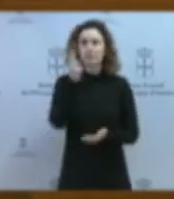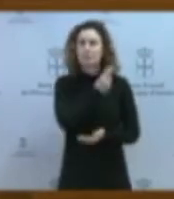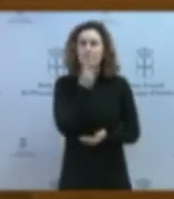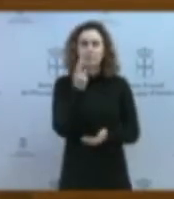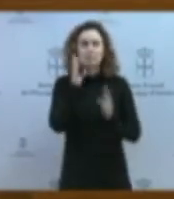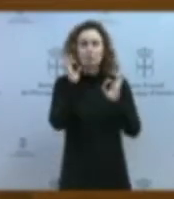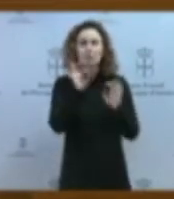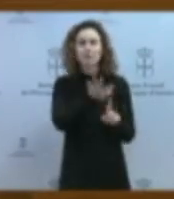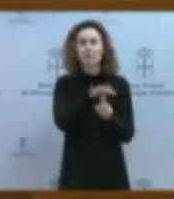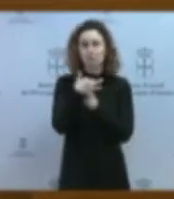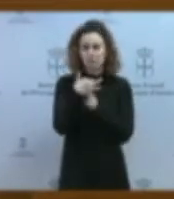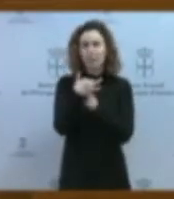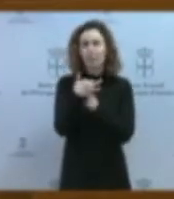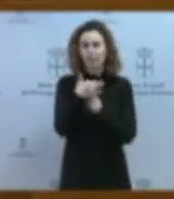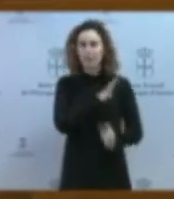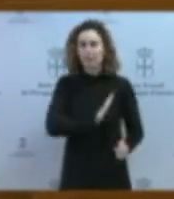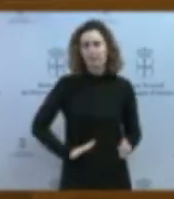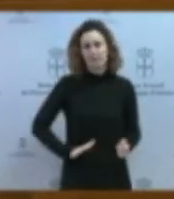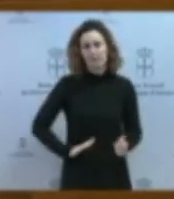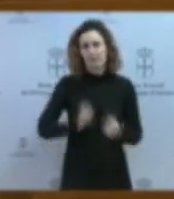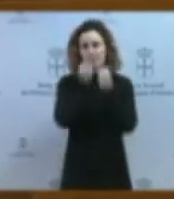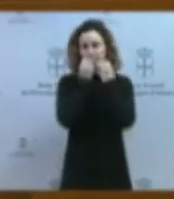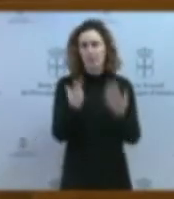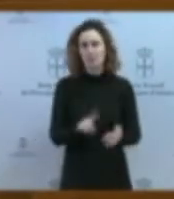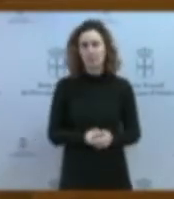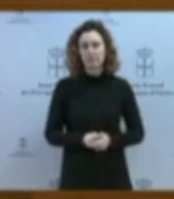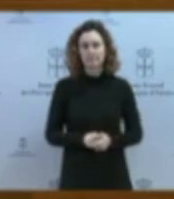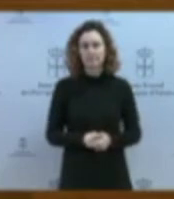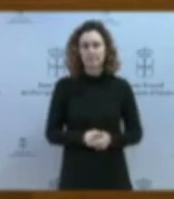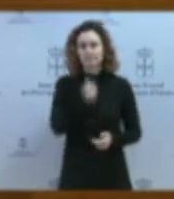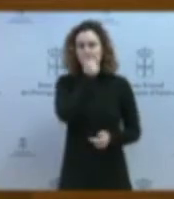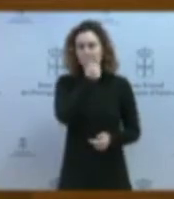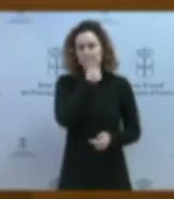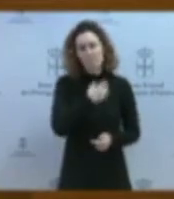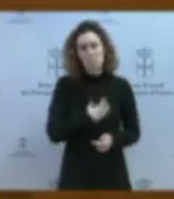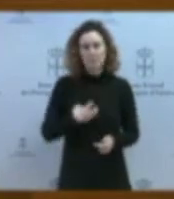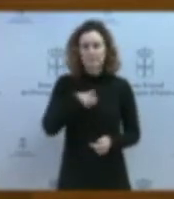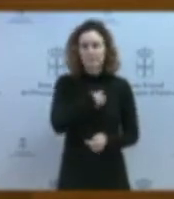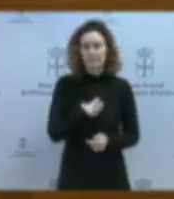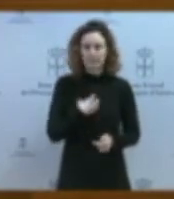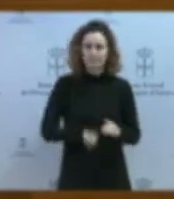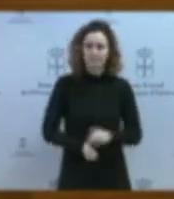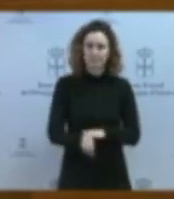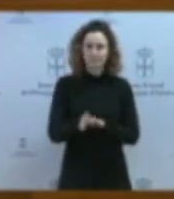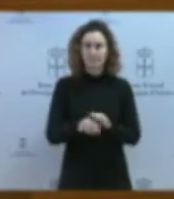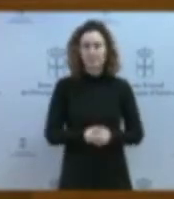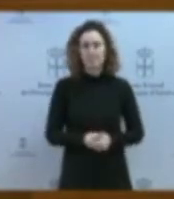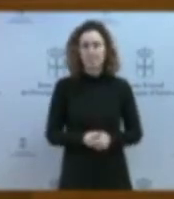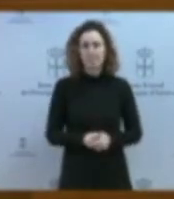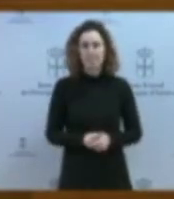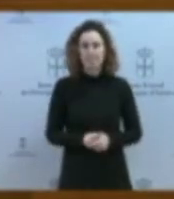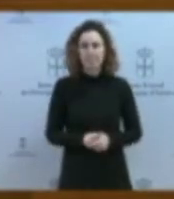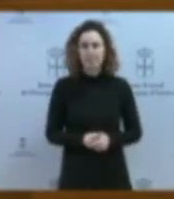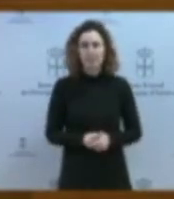es fácil de sostener o no es viable de seguir sosteniendo en Asturias. Por tanto, vuelvo a apelar a su responsabilidad, vuelvo